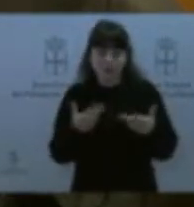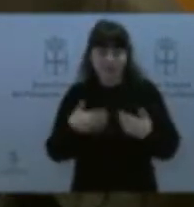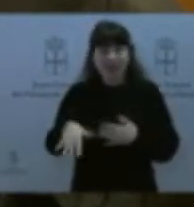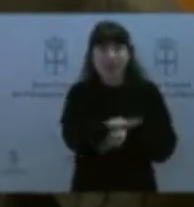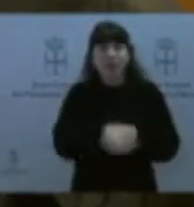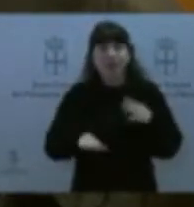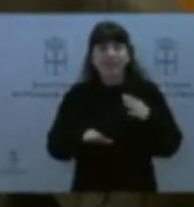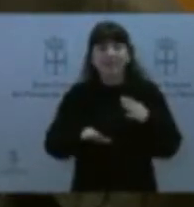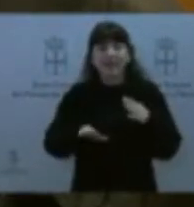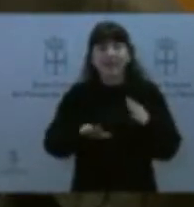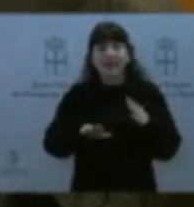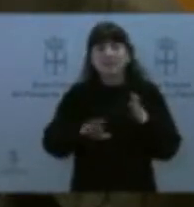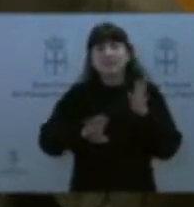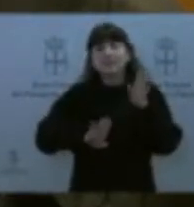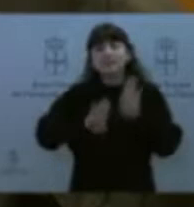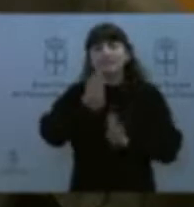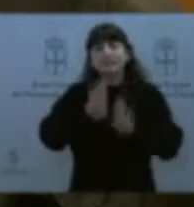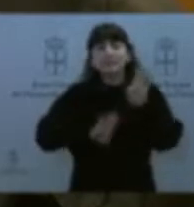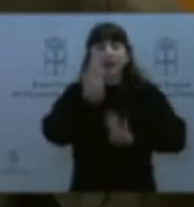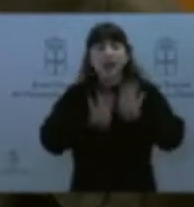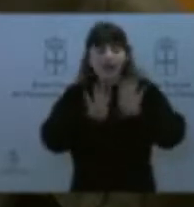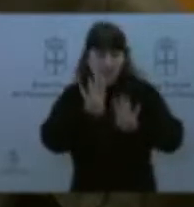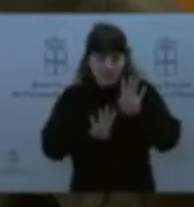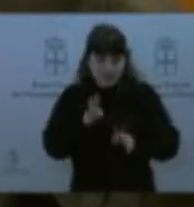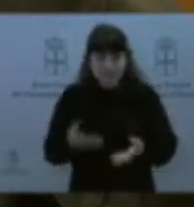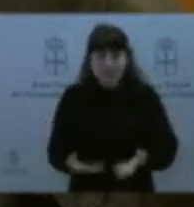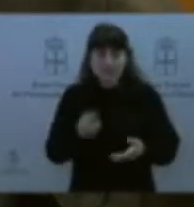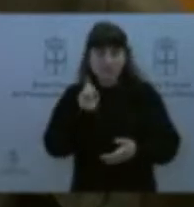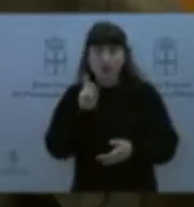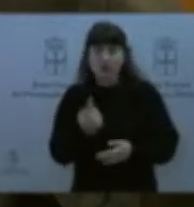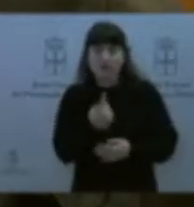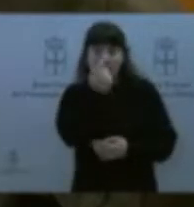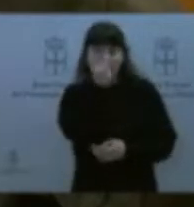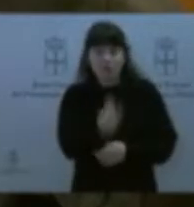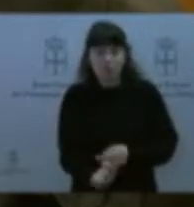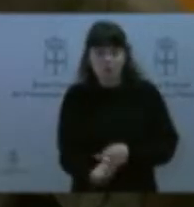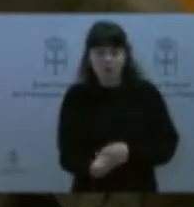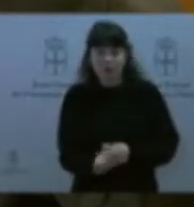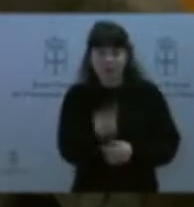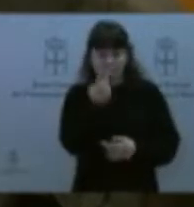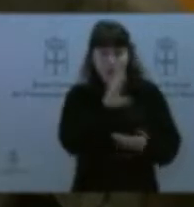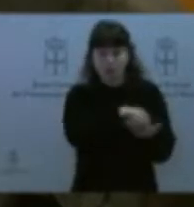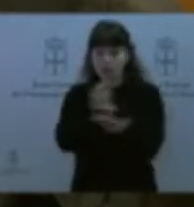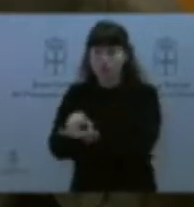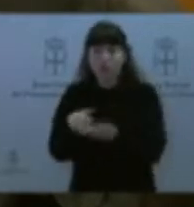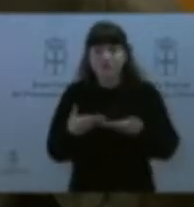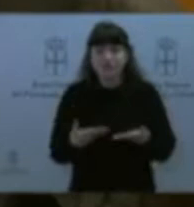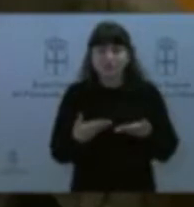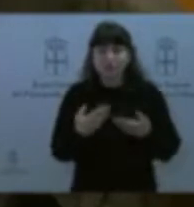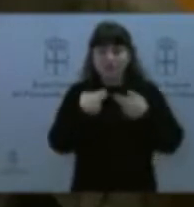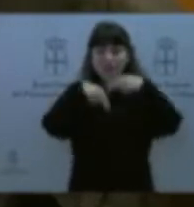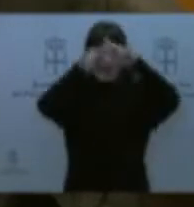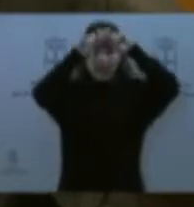de Cangas deixando unha sola dotación de las dos que tienen, deixando, polo tanto, el hospital descubierto. Con lo cual, una vez